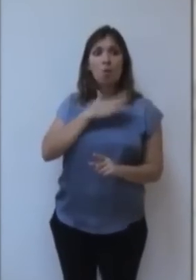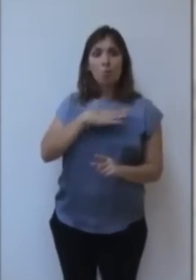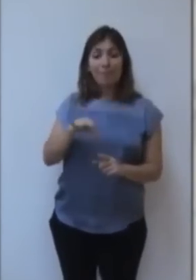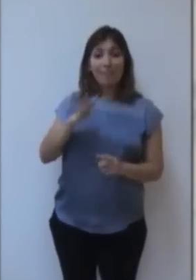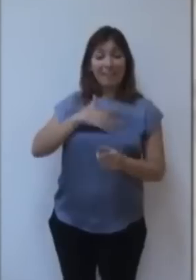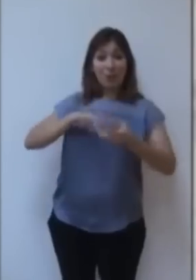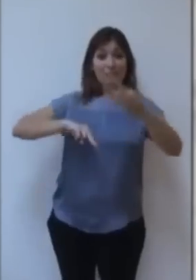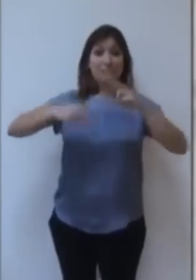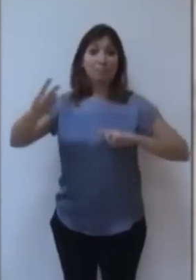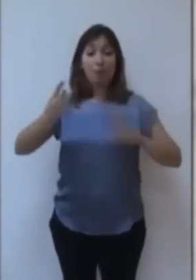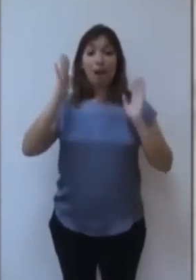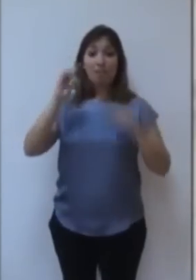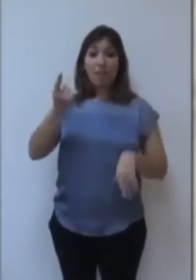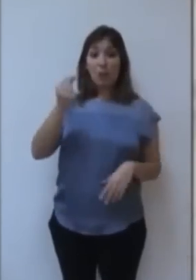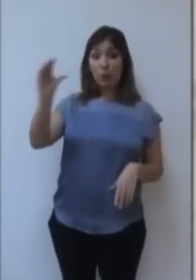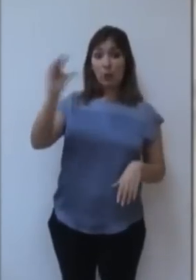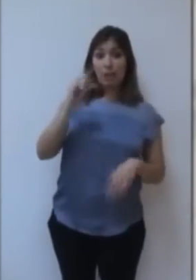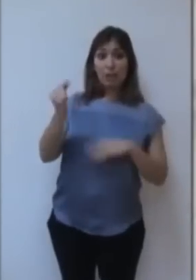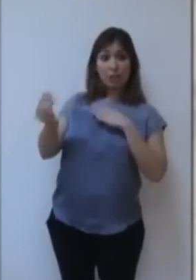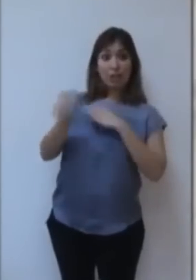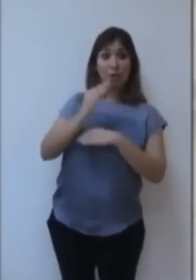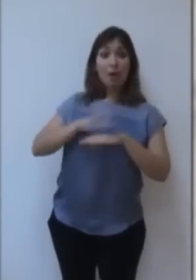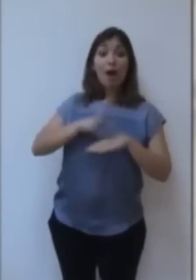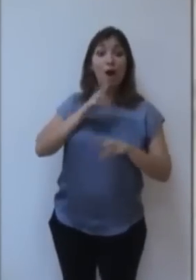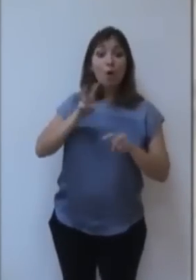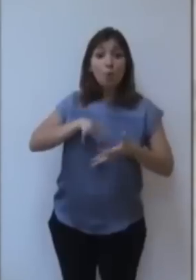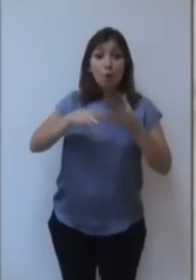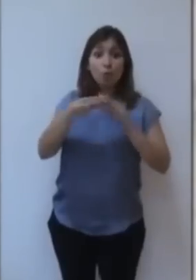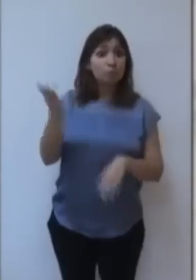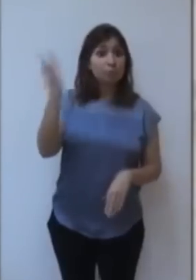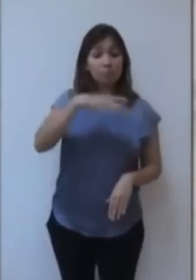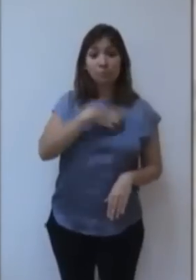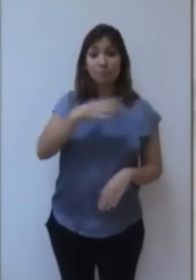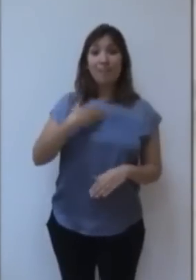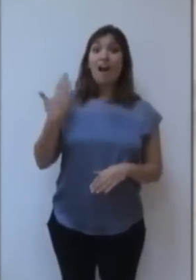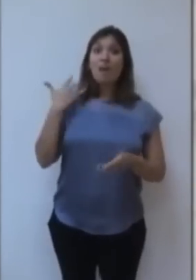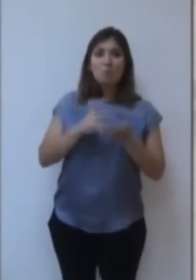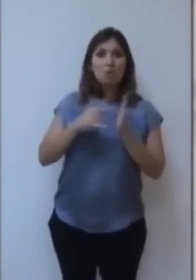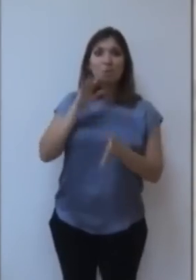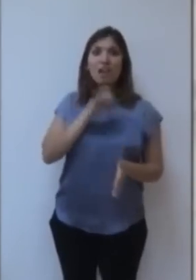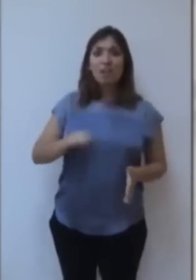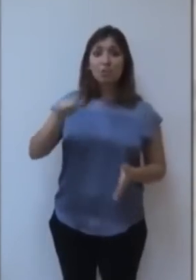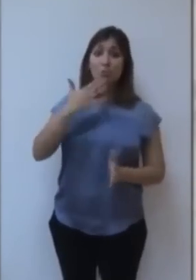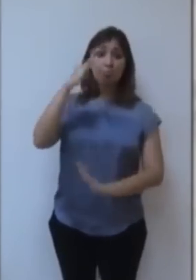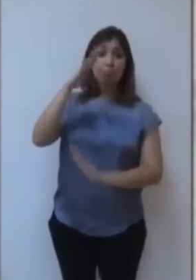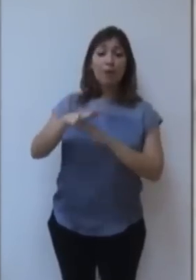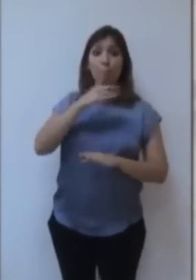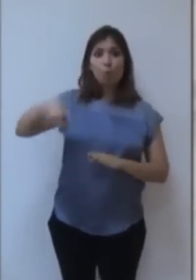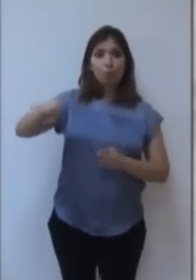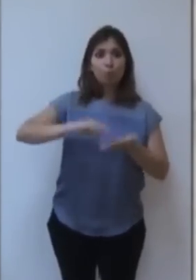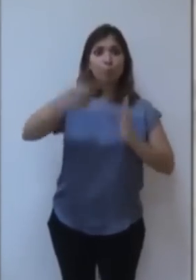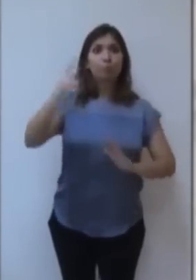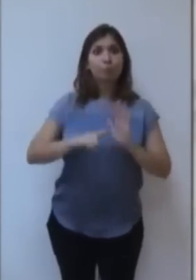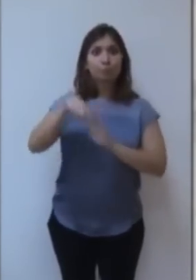ese cambio, pero a lo mejor ya no tenemos financiación para hacerlo. Y ese proyecto que podía ser estupendo se queda ahí muerto, ¿no? Entonces eso también para nosotros es una